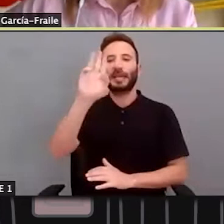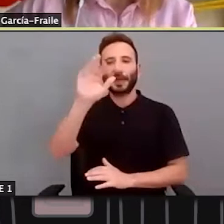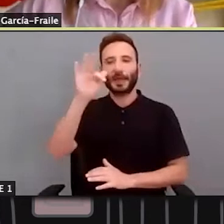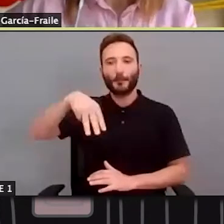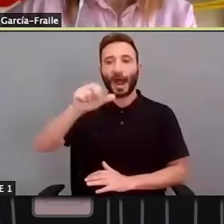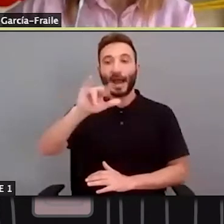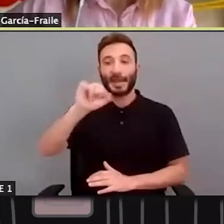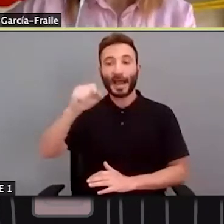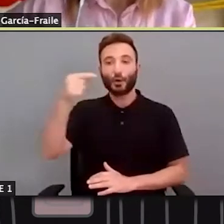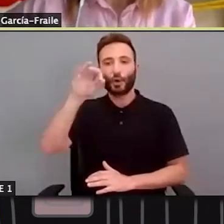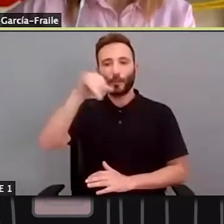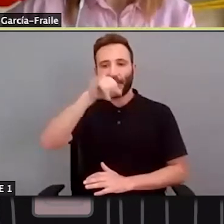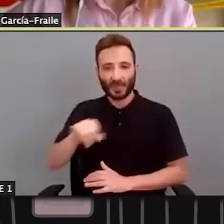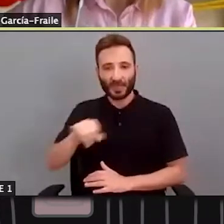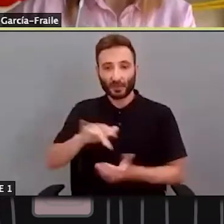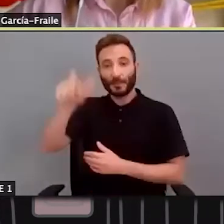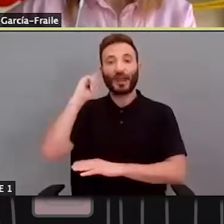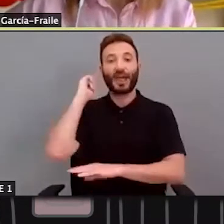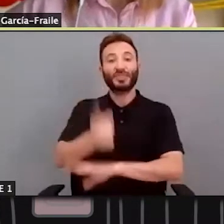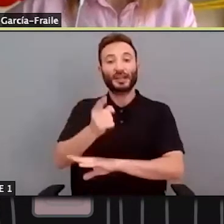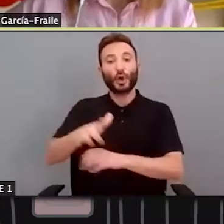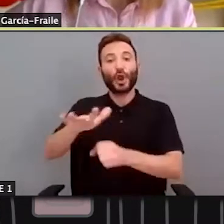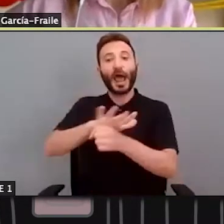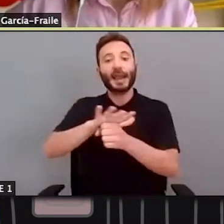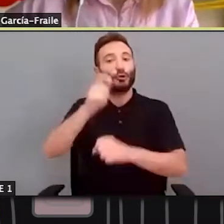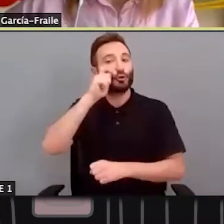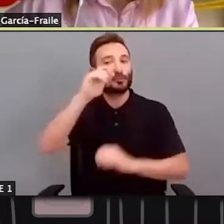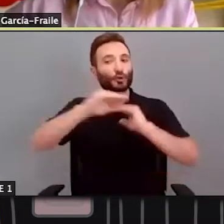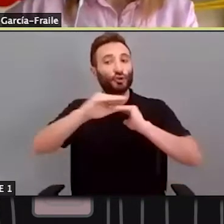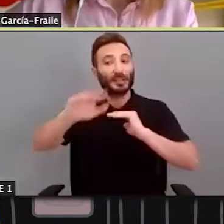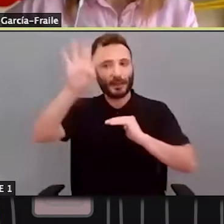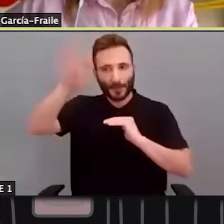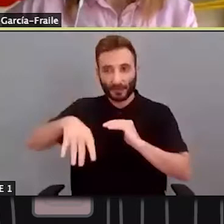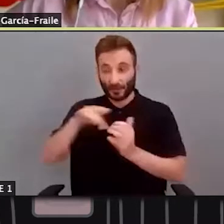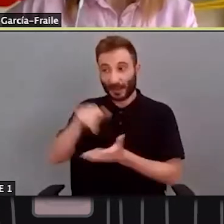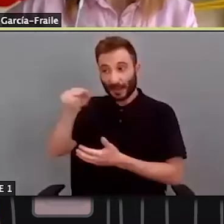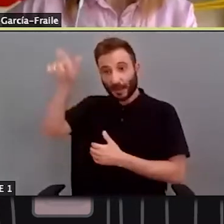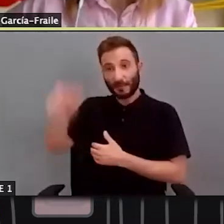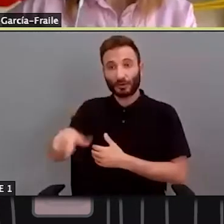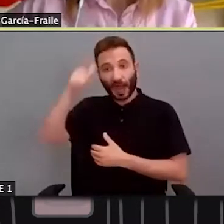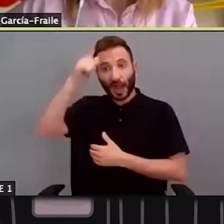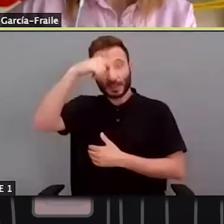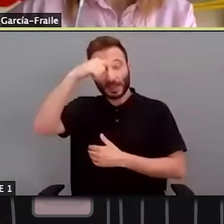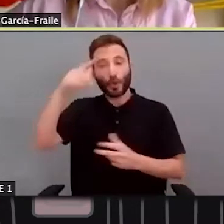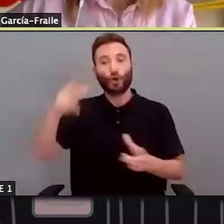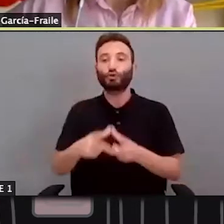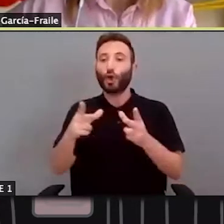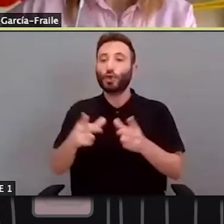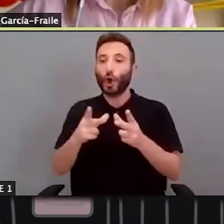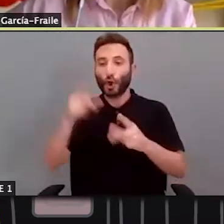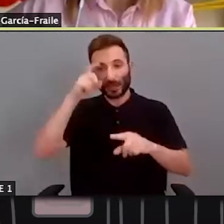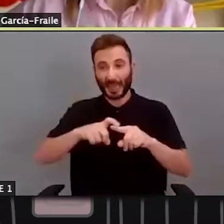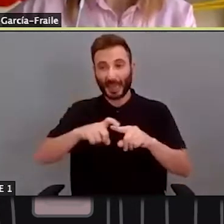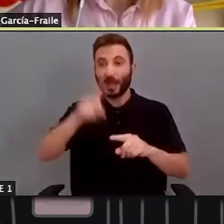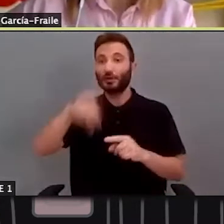Turisme Sostenible y Accesible de Turisme de Barcelona. Josep María es licenciado en Sociología y ha desarrollado su carrera profesional en